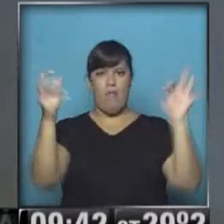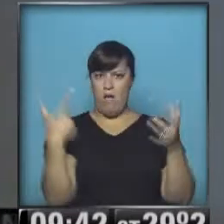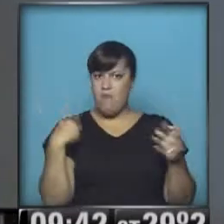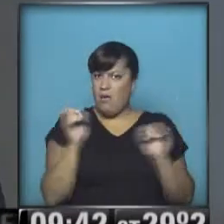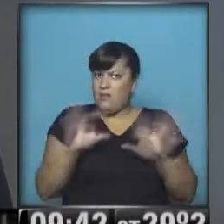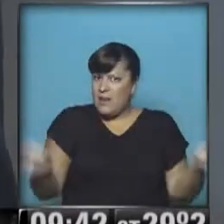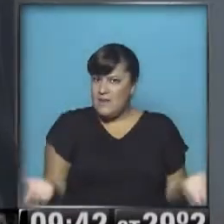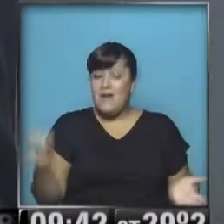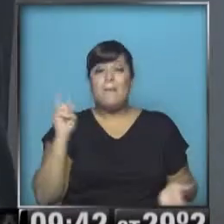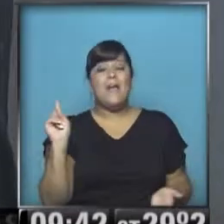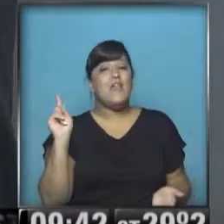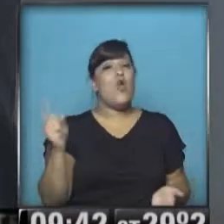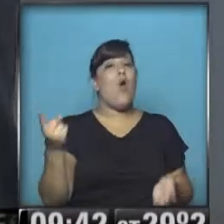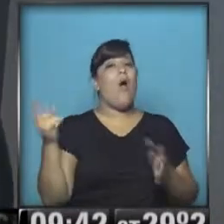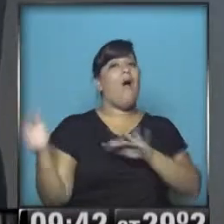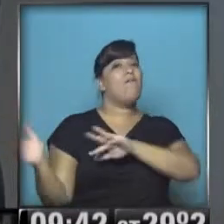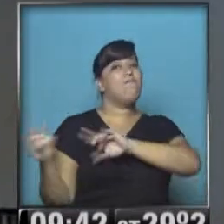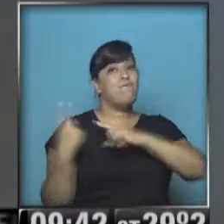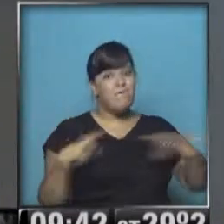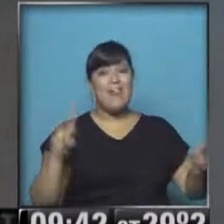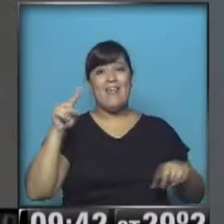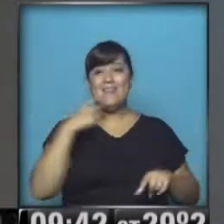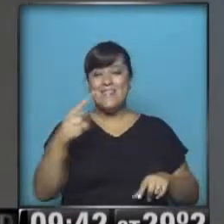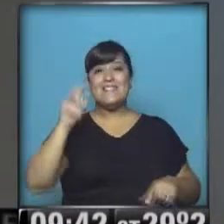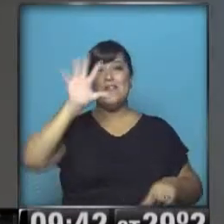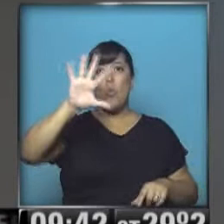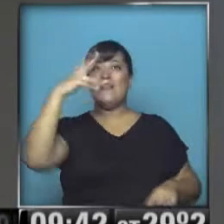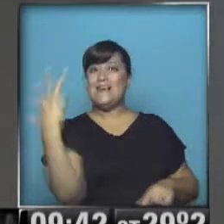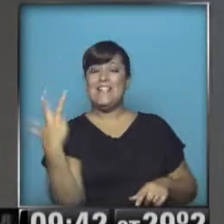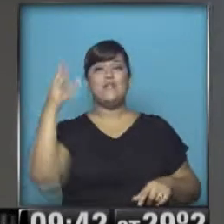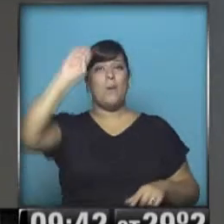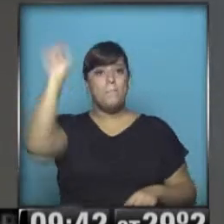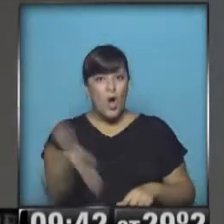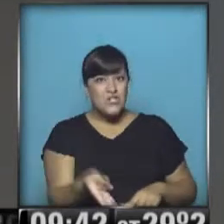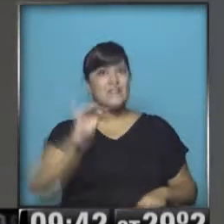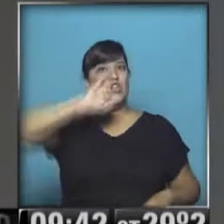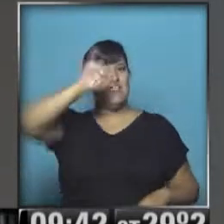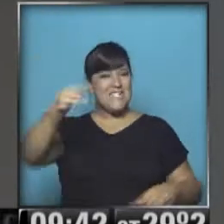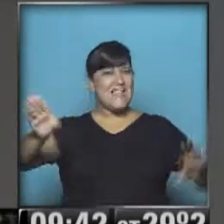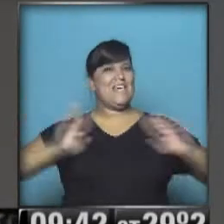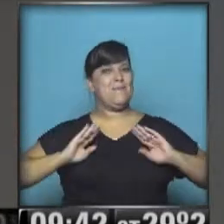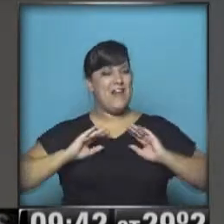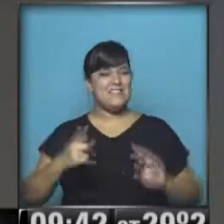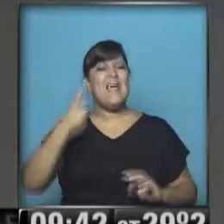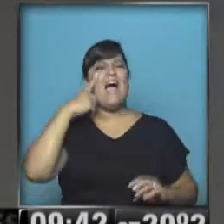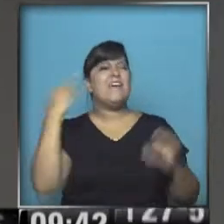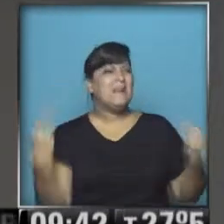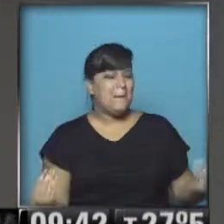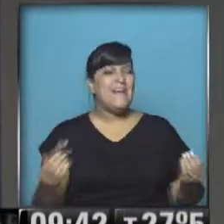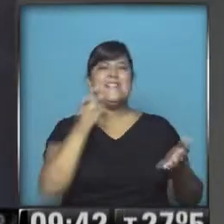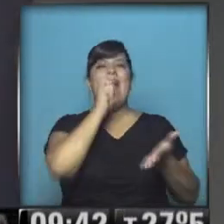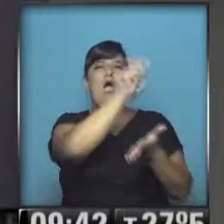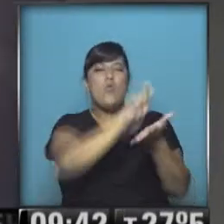terrible. Ahora, si lo miramos del otro lado, dice el 53% de la gente que está de vacaciones sí hace gimnasia. Bueno, veamos cómo fue esta